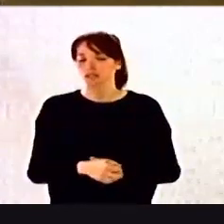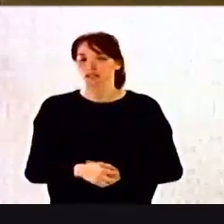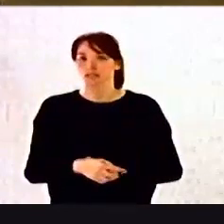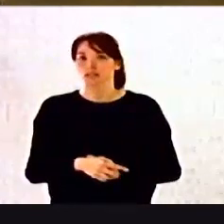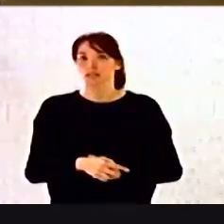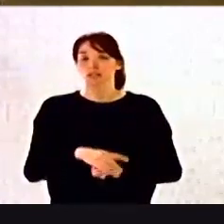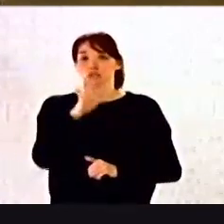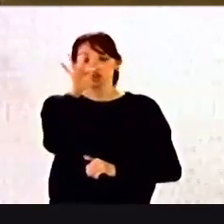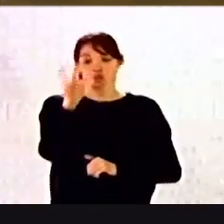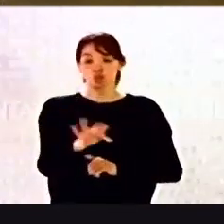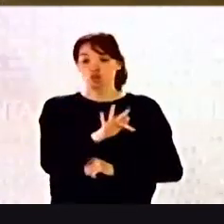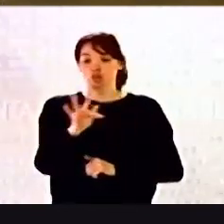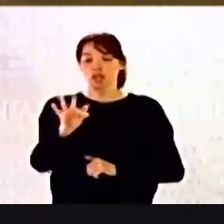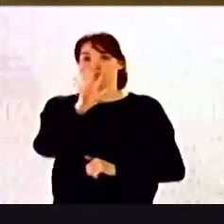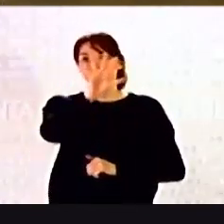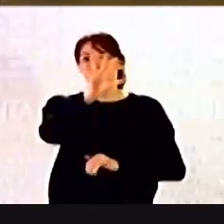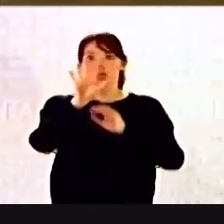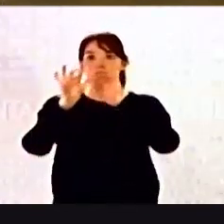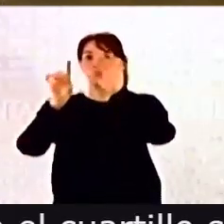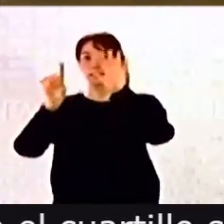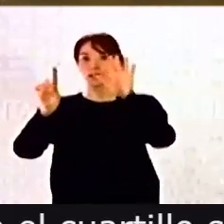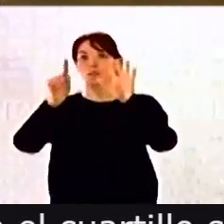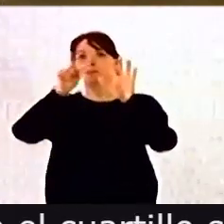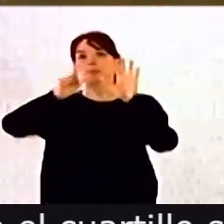son 56 personas las fallecidas.